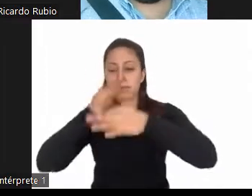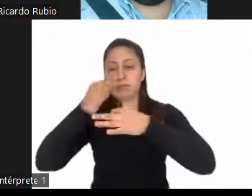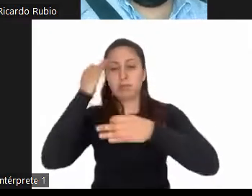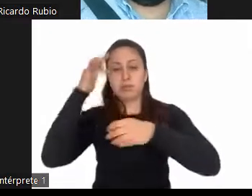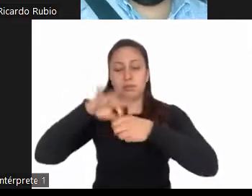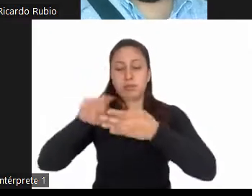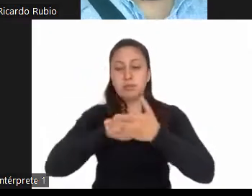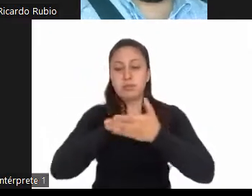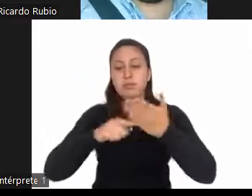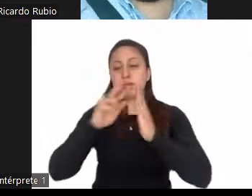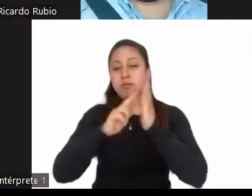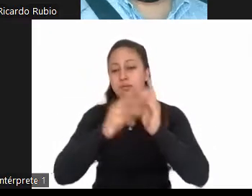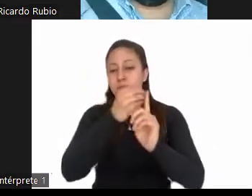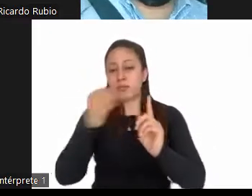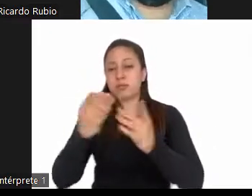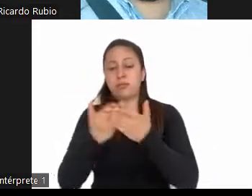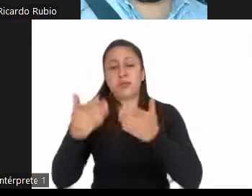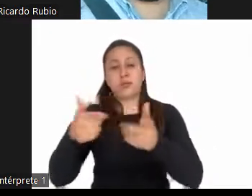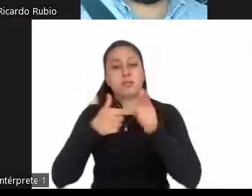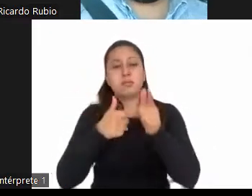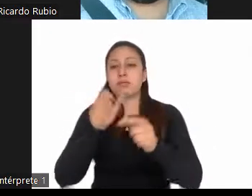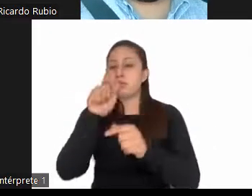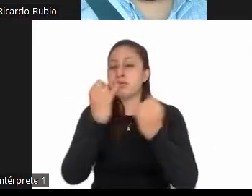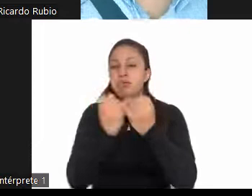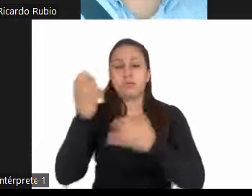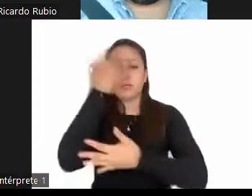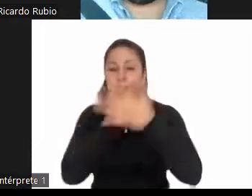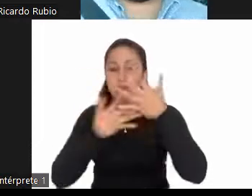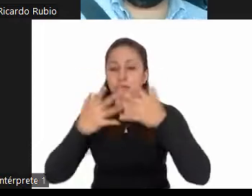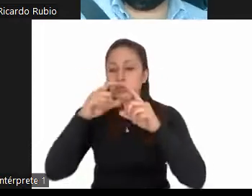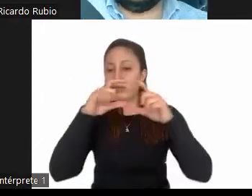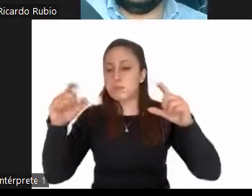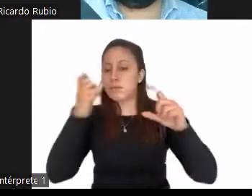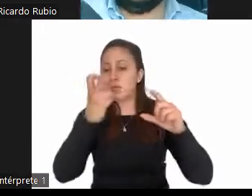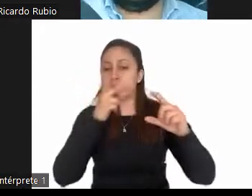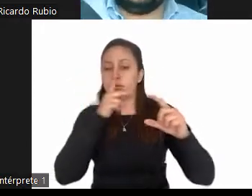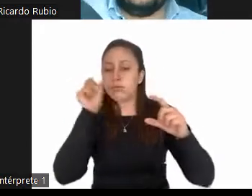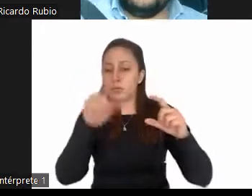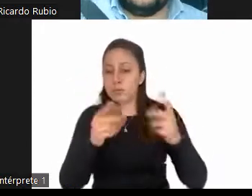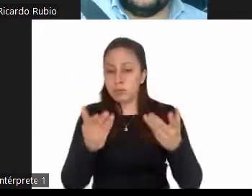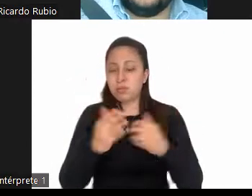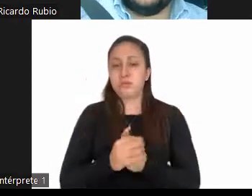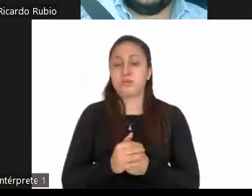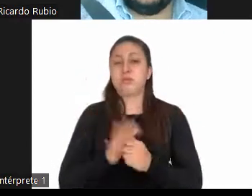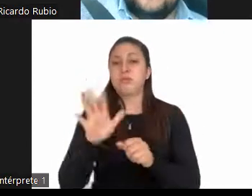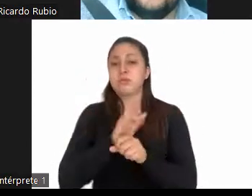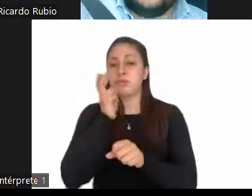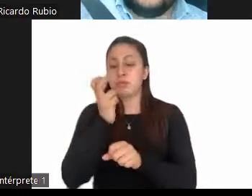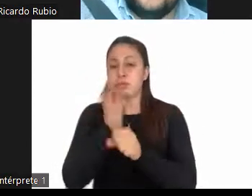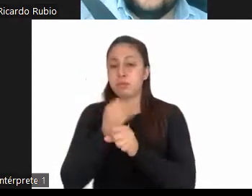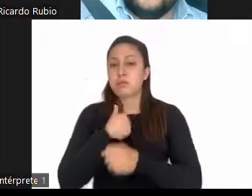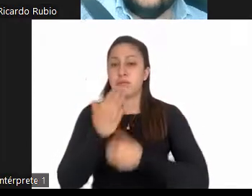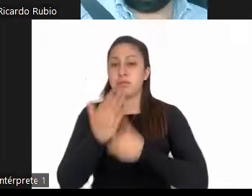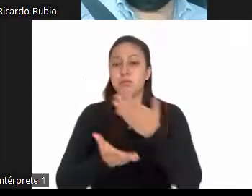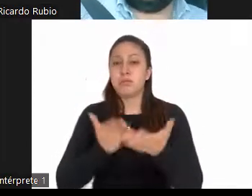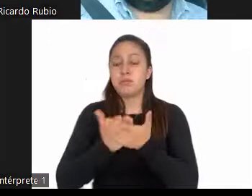siguientes. Considero que sigue quedando ambigua el resolutivo. Entonces, en ese sentido, yo propongo que se